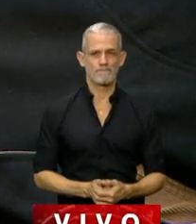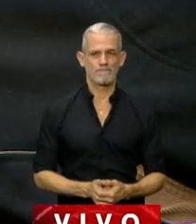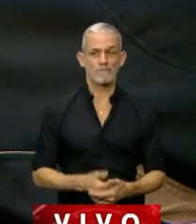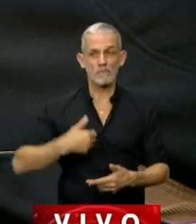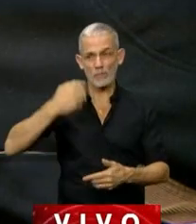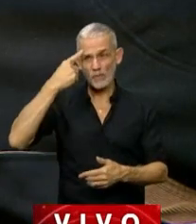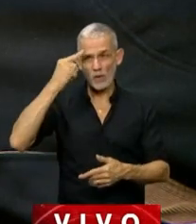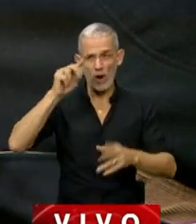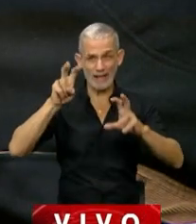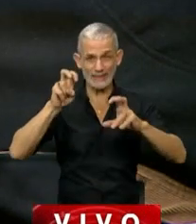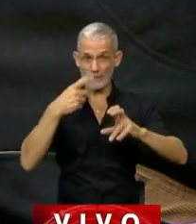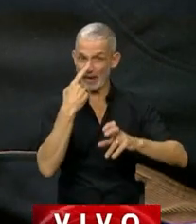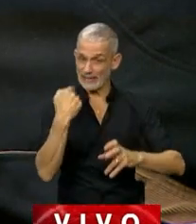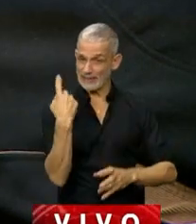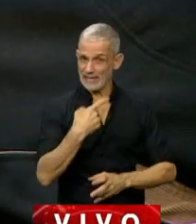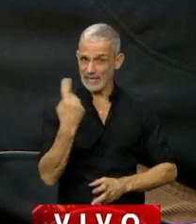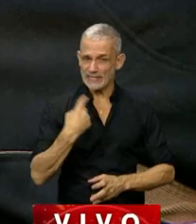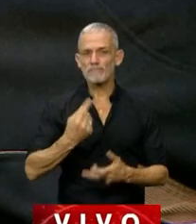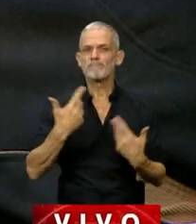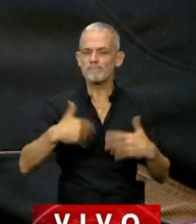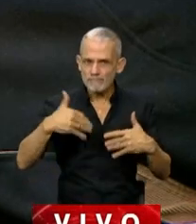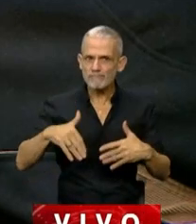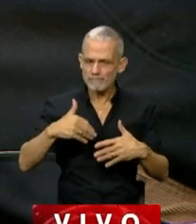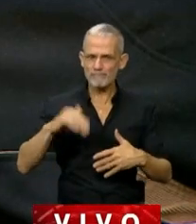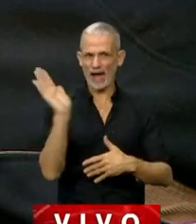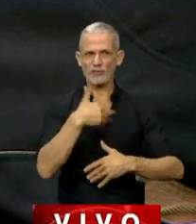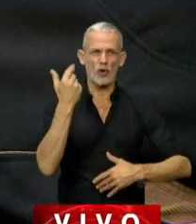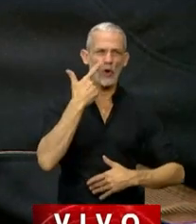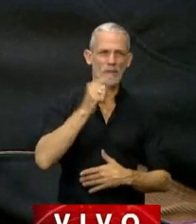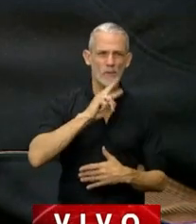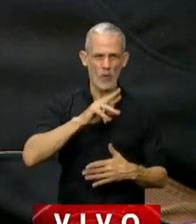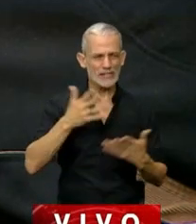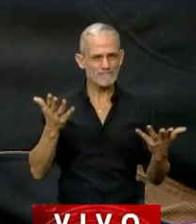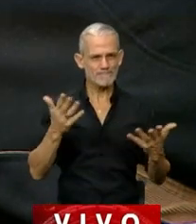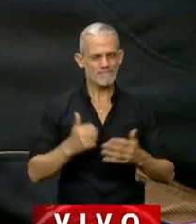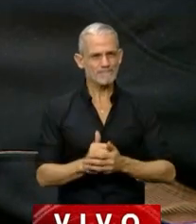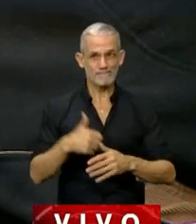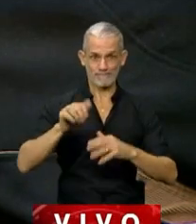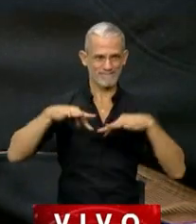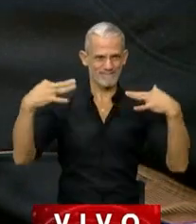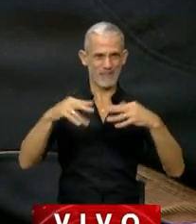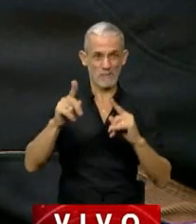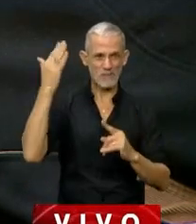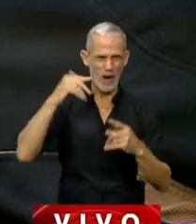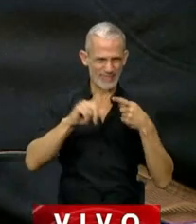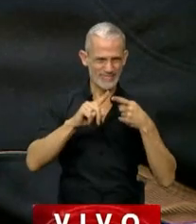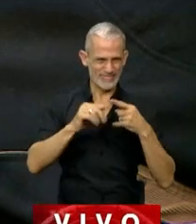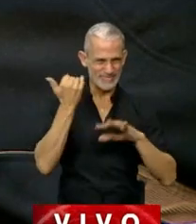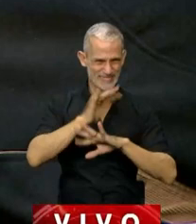Me parece que sí es un tema que nos interesa particularmente a todos y a todas los presentes, como habíamos